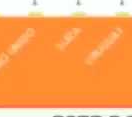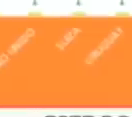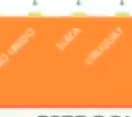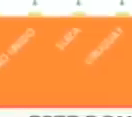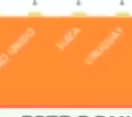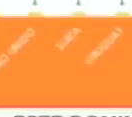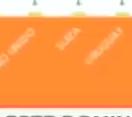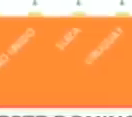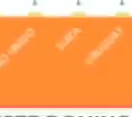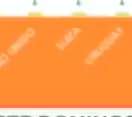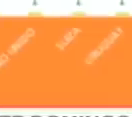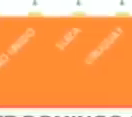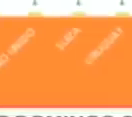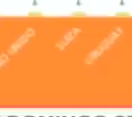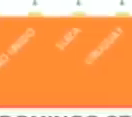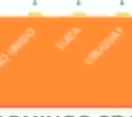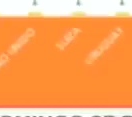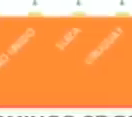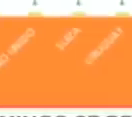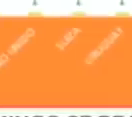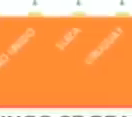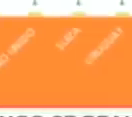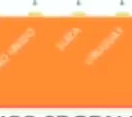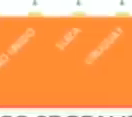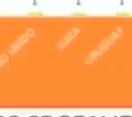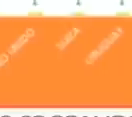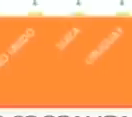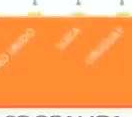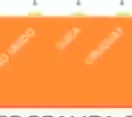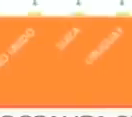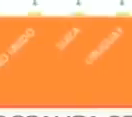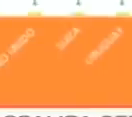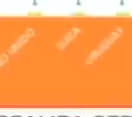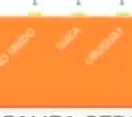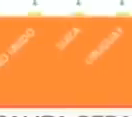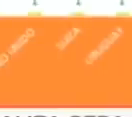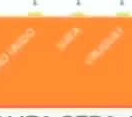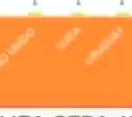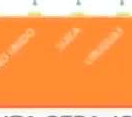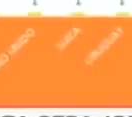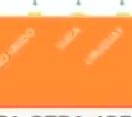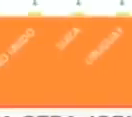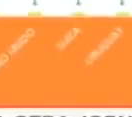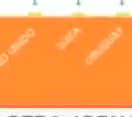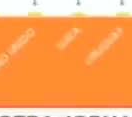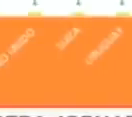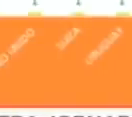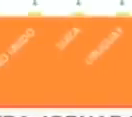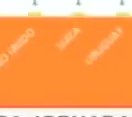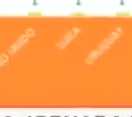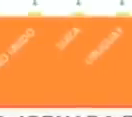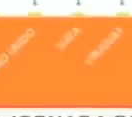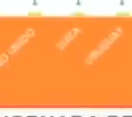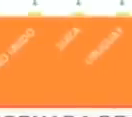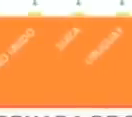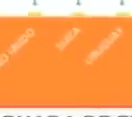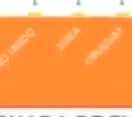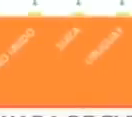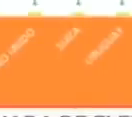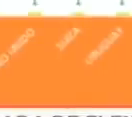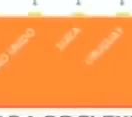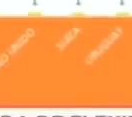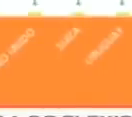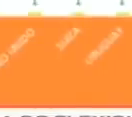En este caso, los dos vectores activos que están con posibilidad de contagiar a casos en Venezuela